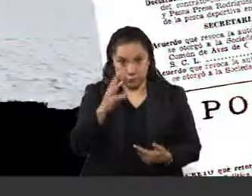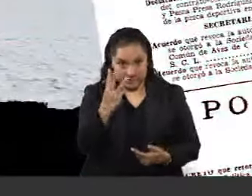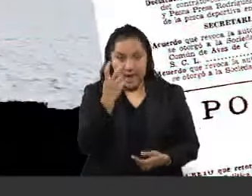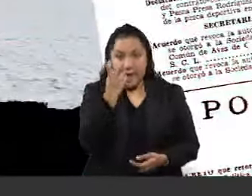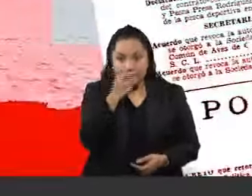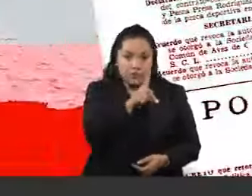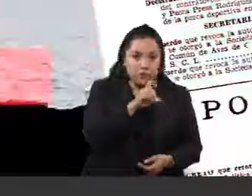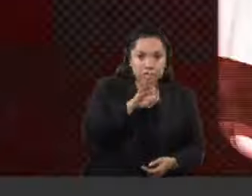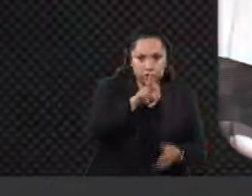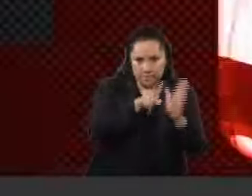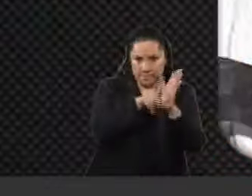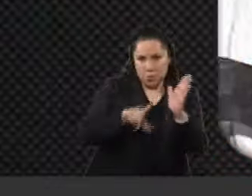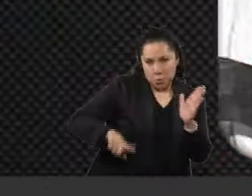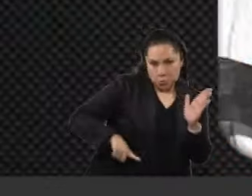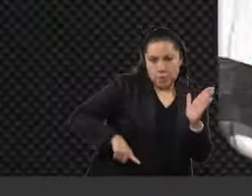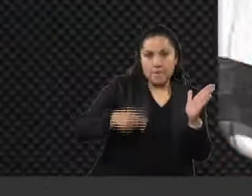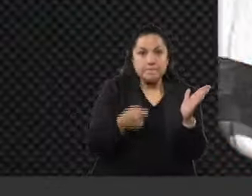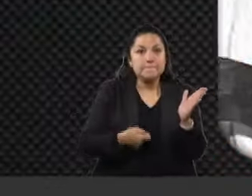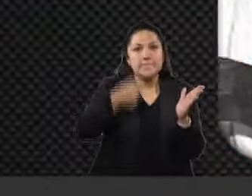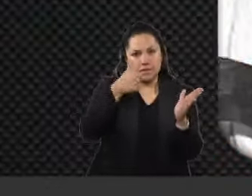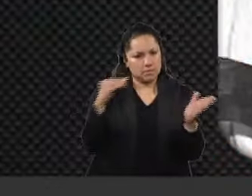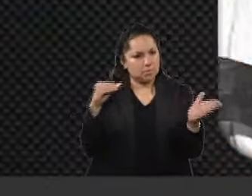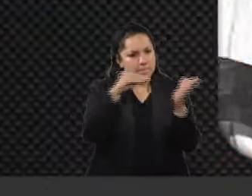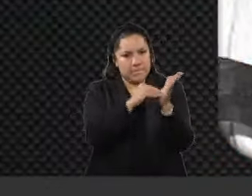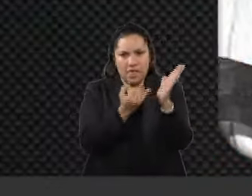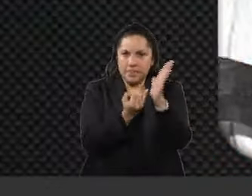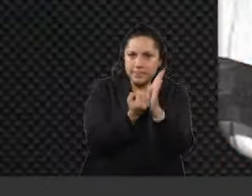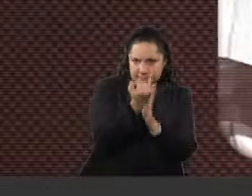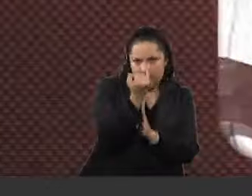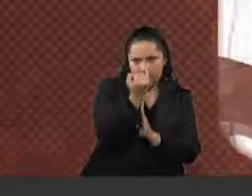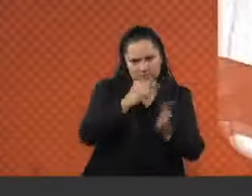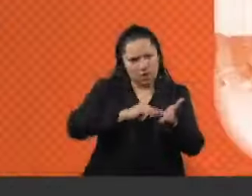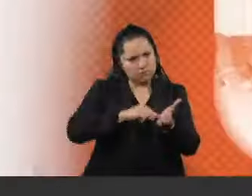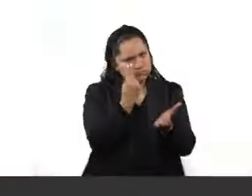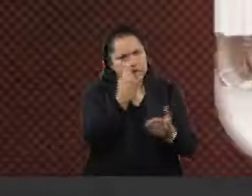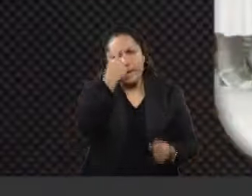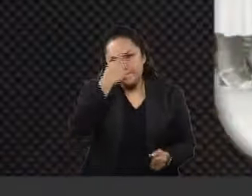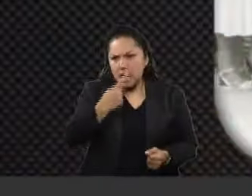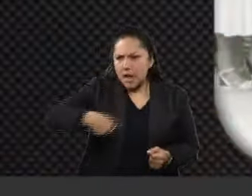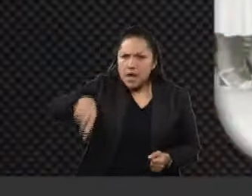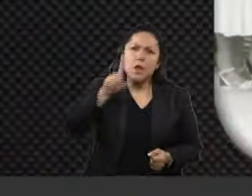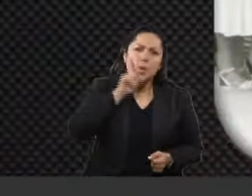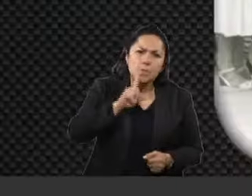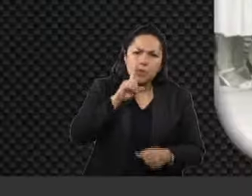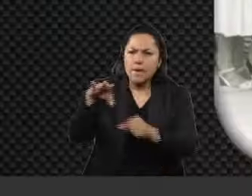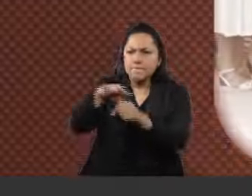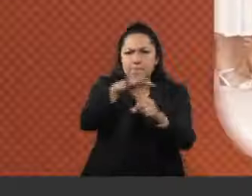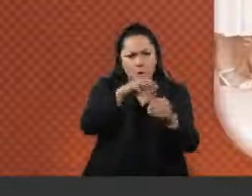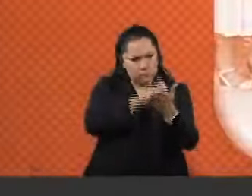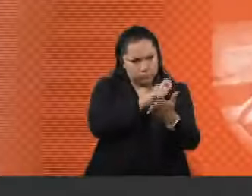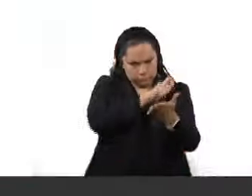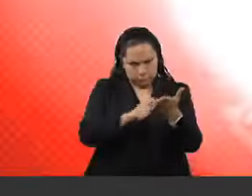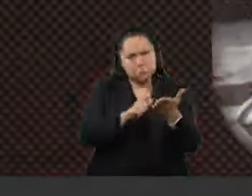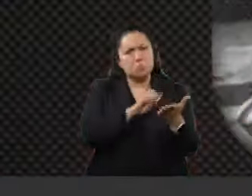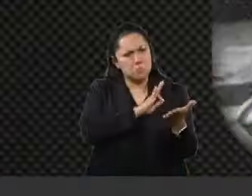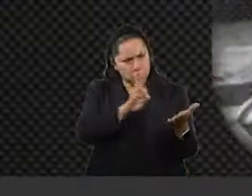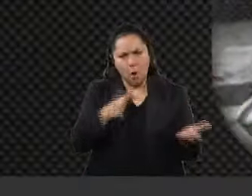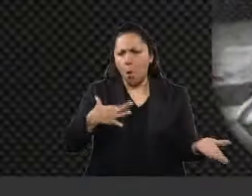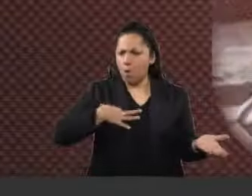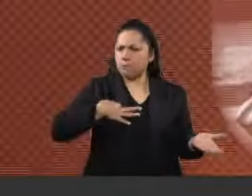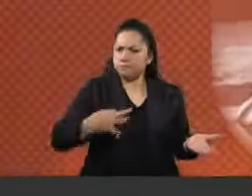el Diario Oficial de la Federación el decreto que permitía a las mujeres votar y ser votadas. Y cuando hablamos de las sufragistas,